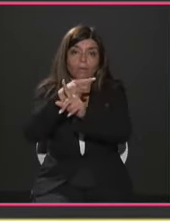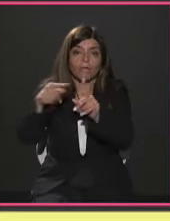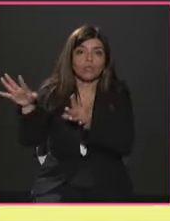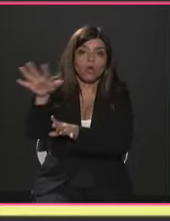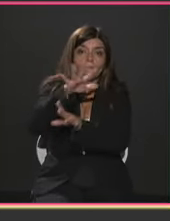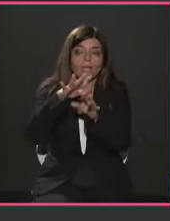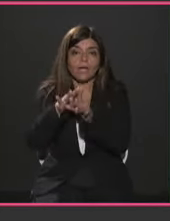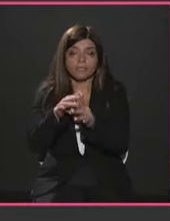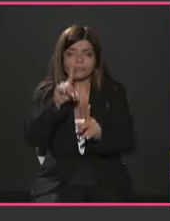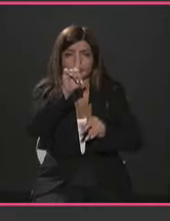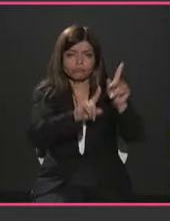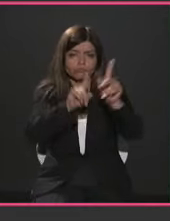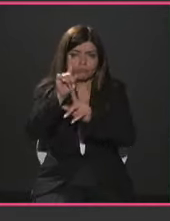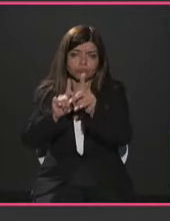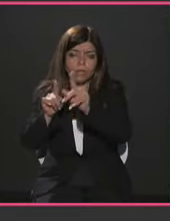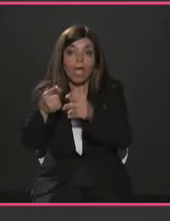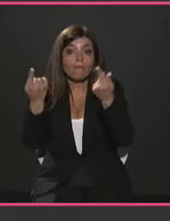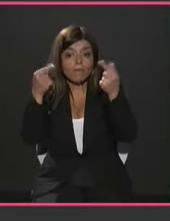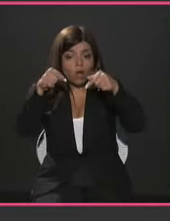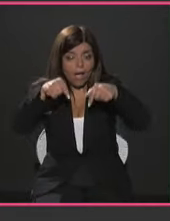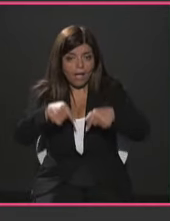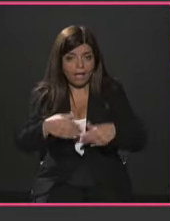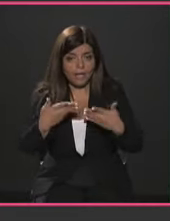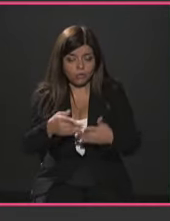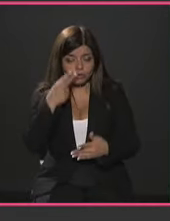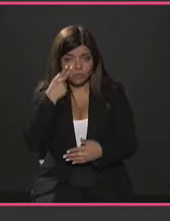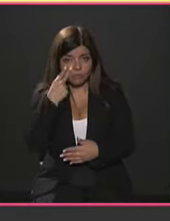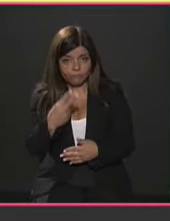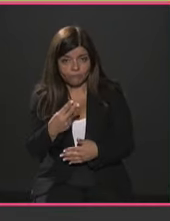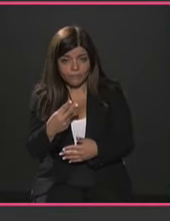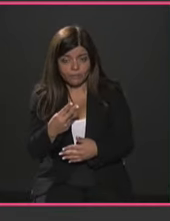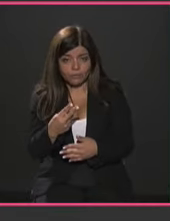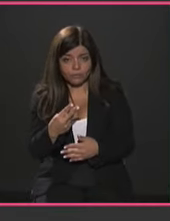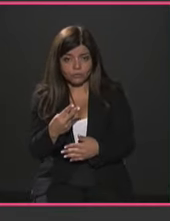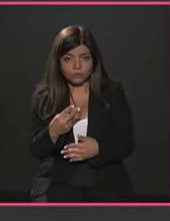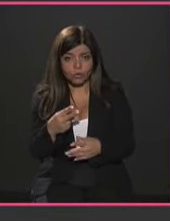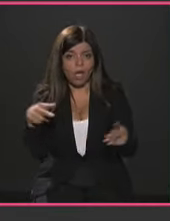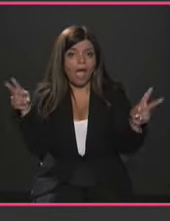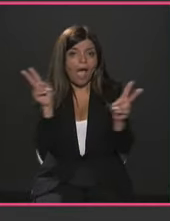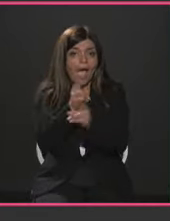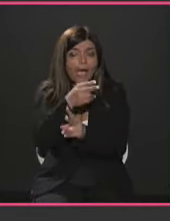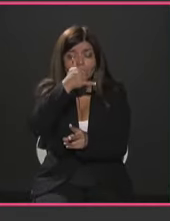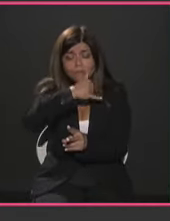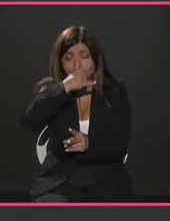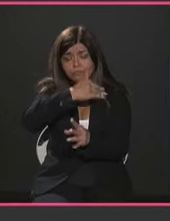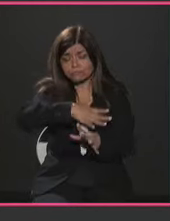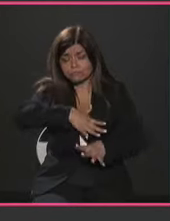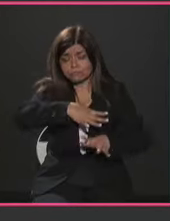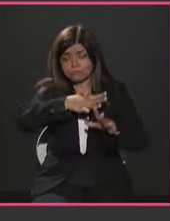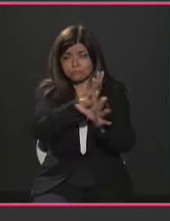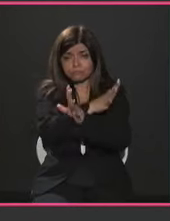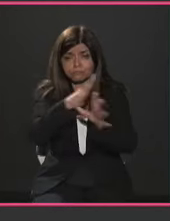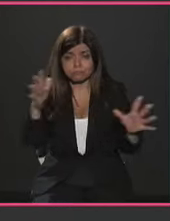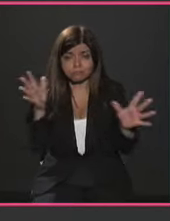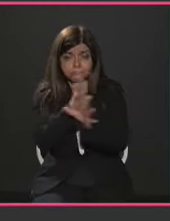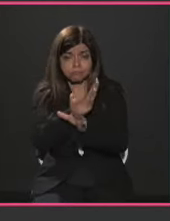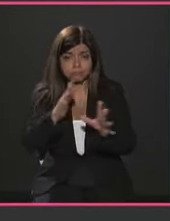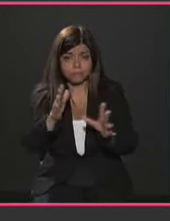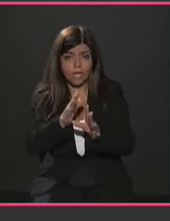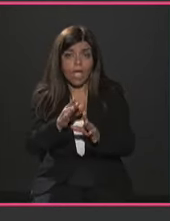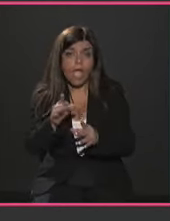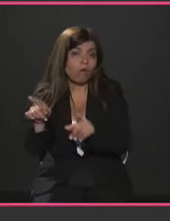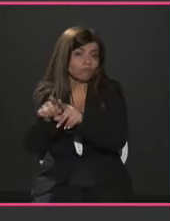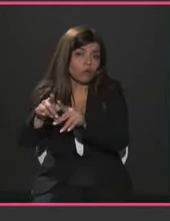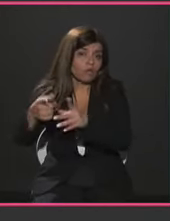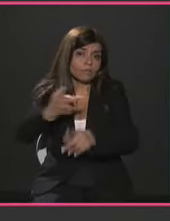ambiente pero en este caso nosotros vimos aire muy contaminado eh junto con los modelos que se utiliz en